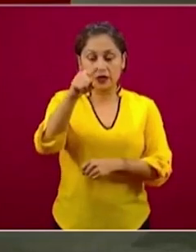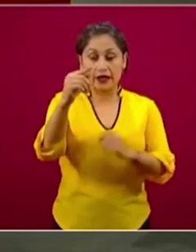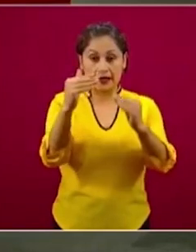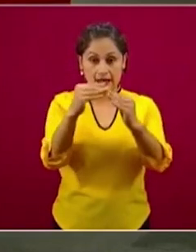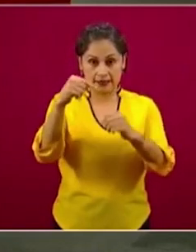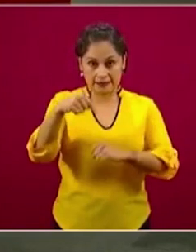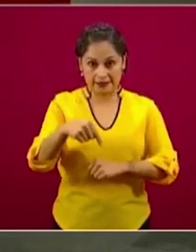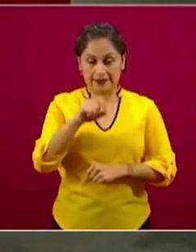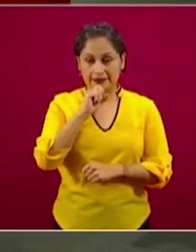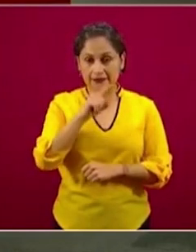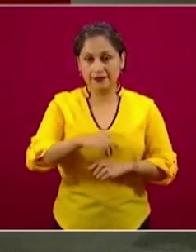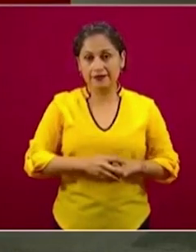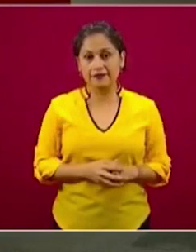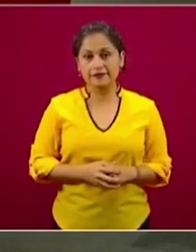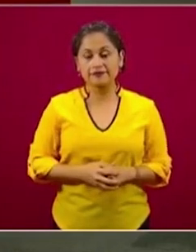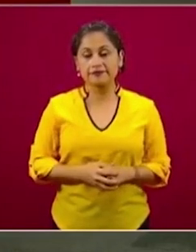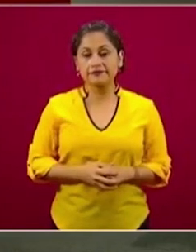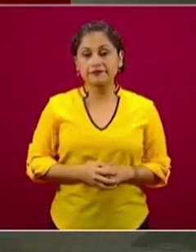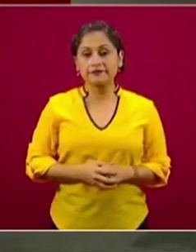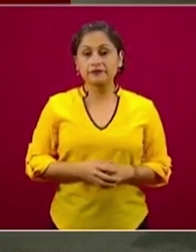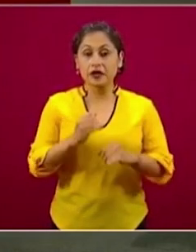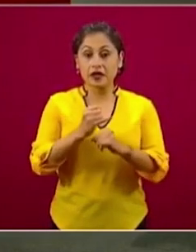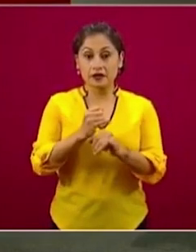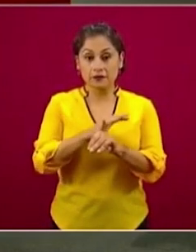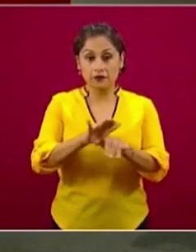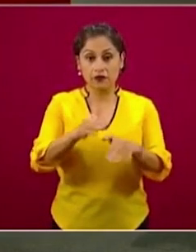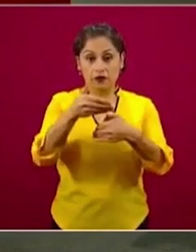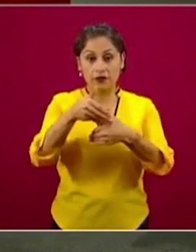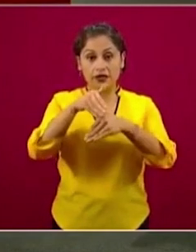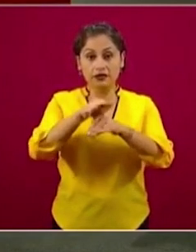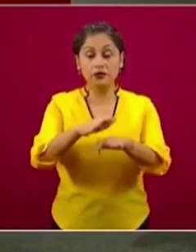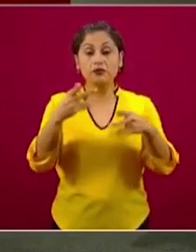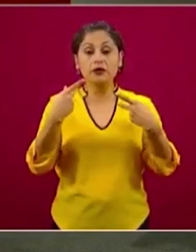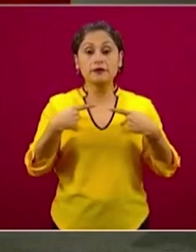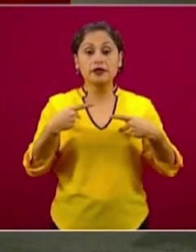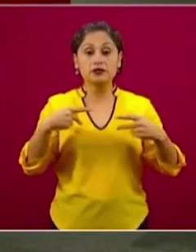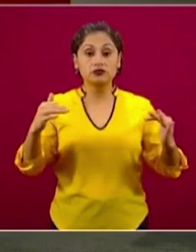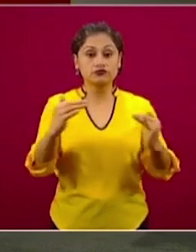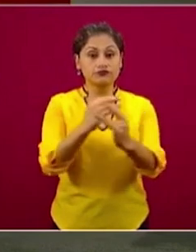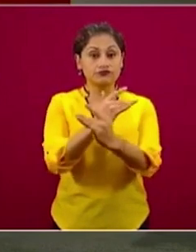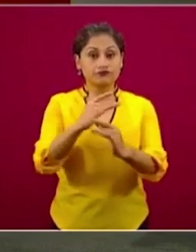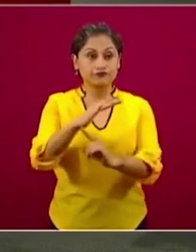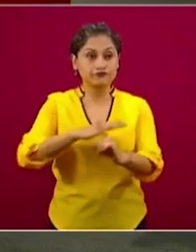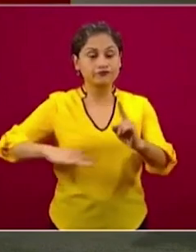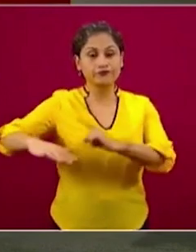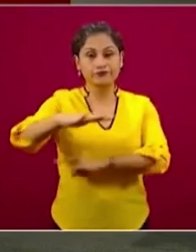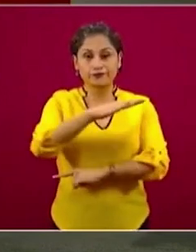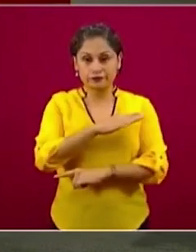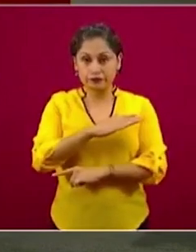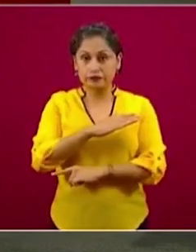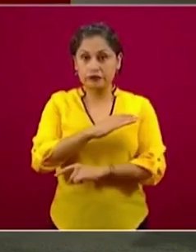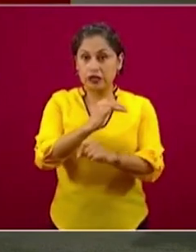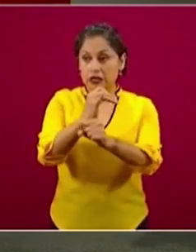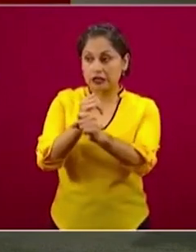en este informe de movilidad tiene tres fuentes de información